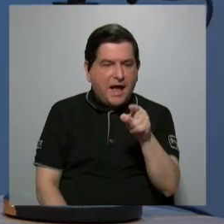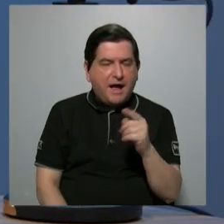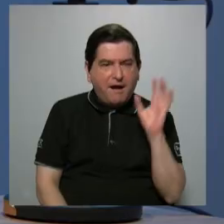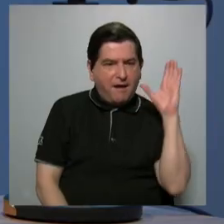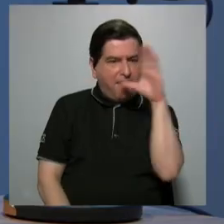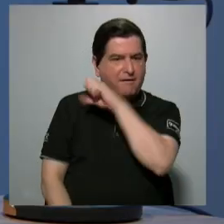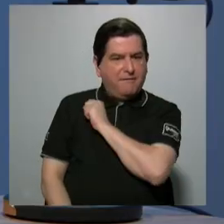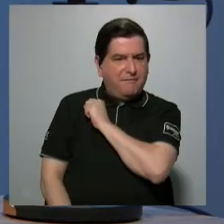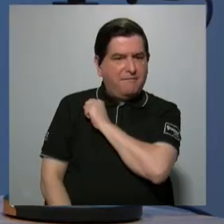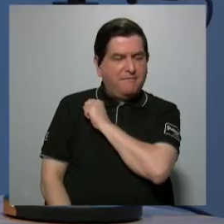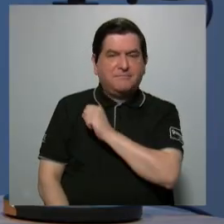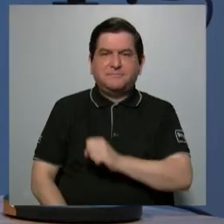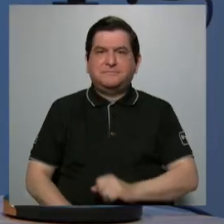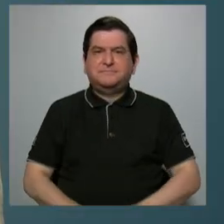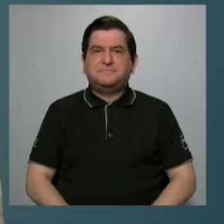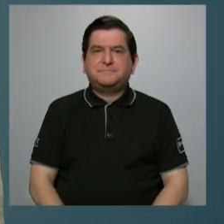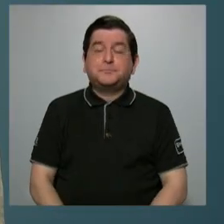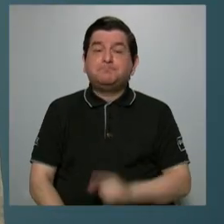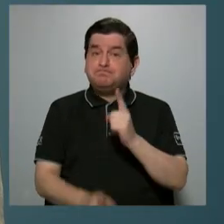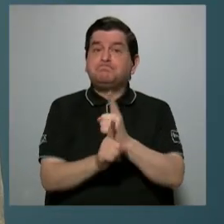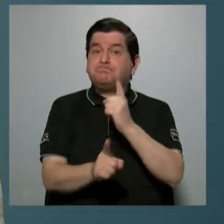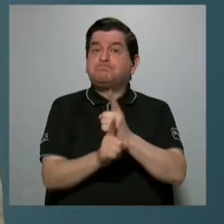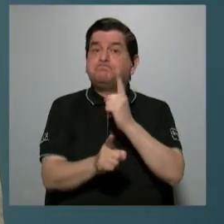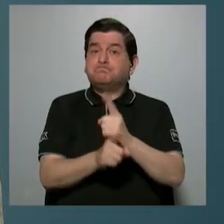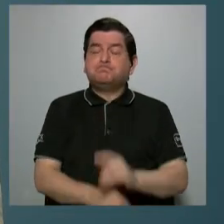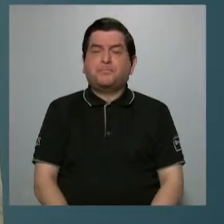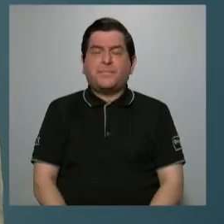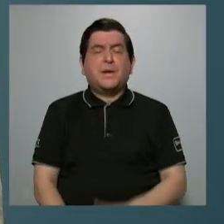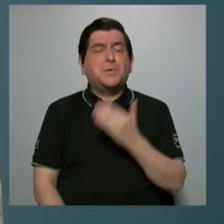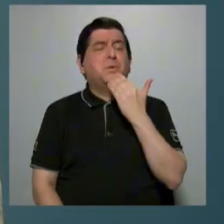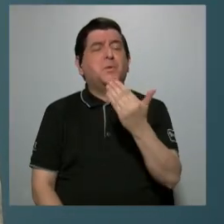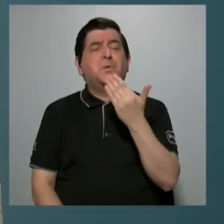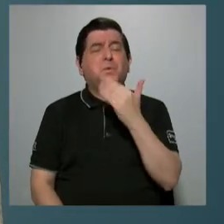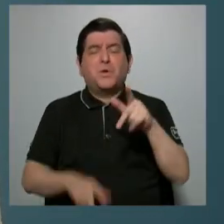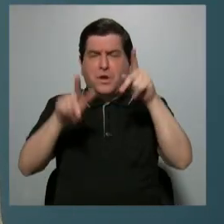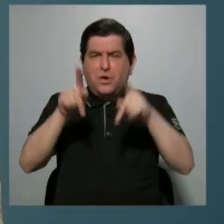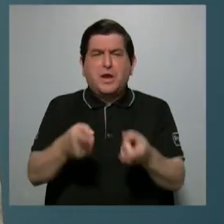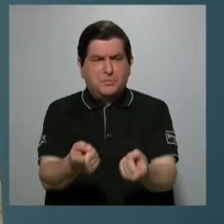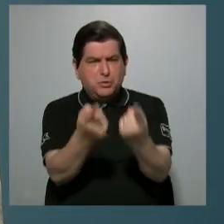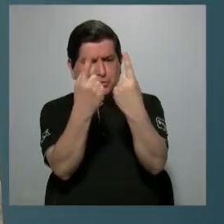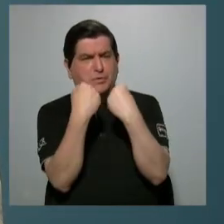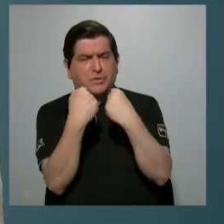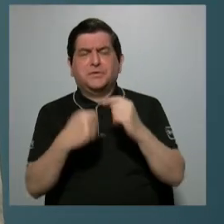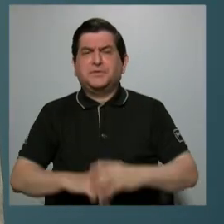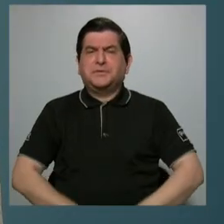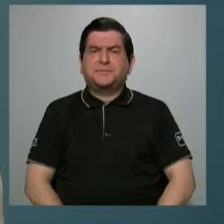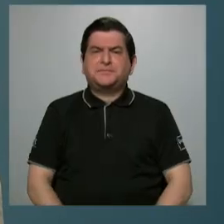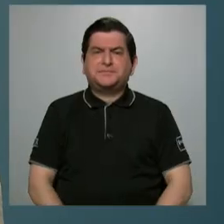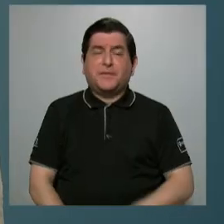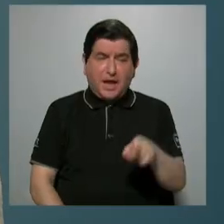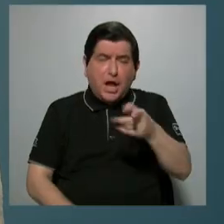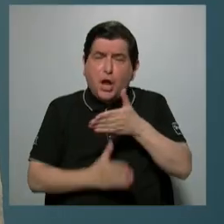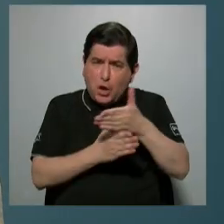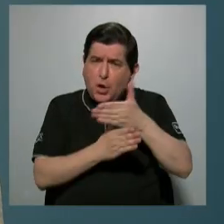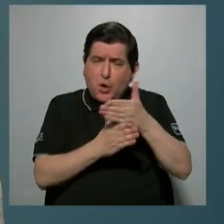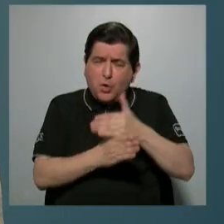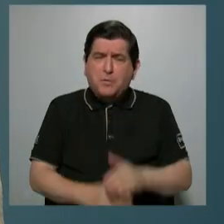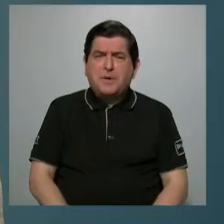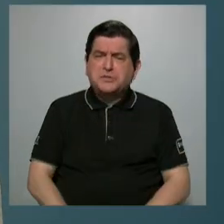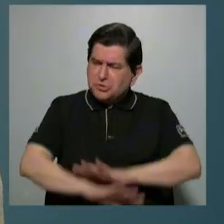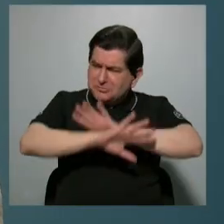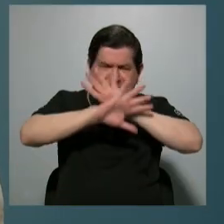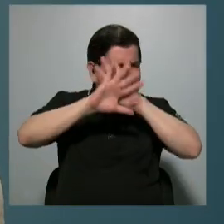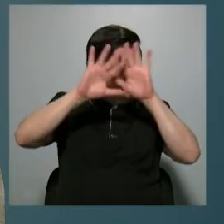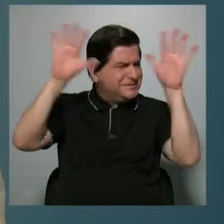sobre la... Exactamente, y estamos muy agradecidas con la persona que vino porque compartió, ¿verdad?, con gran